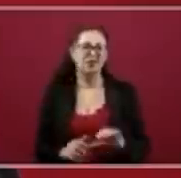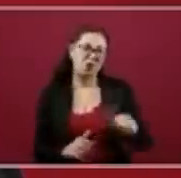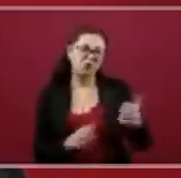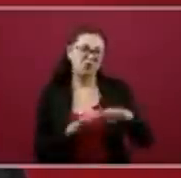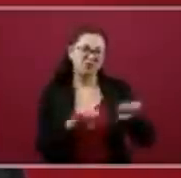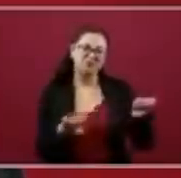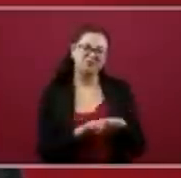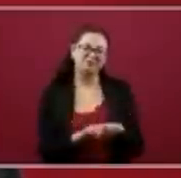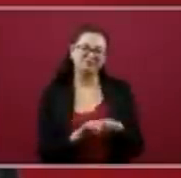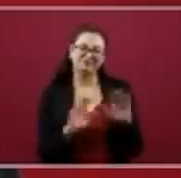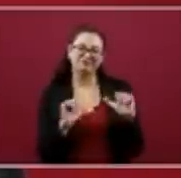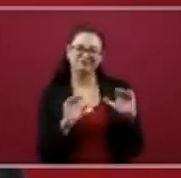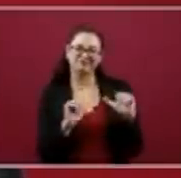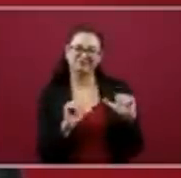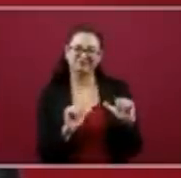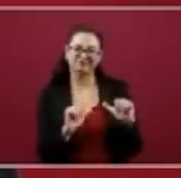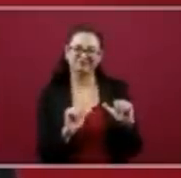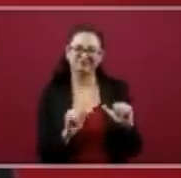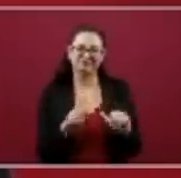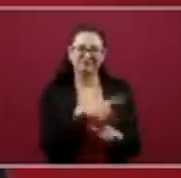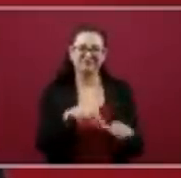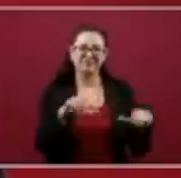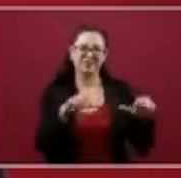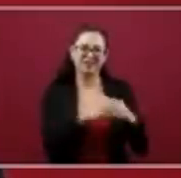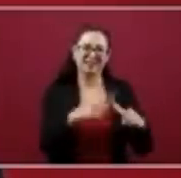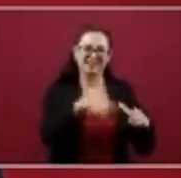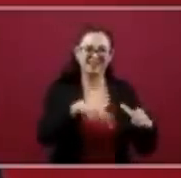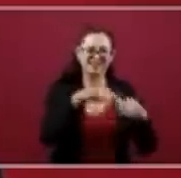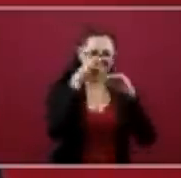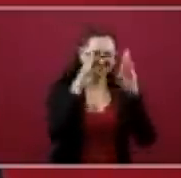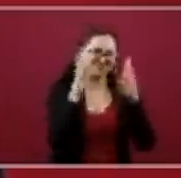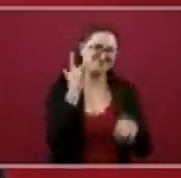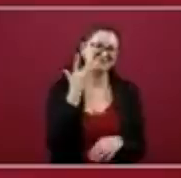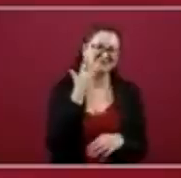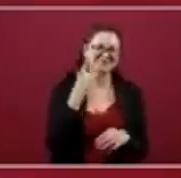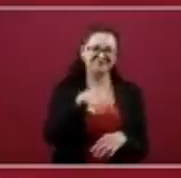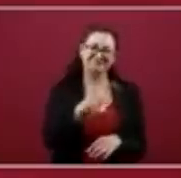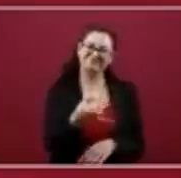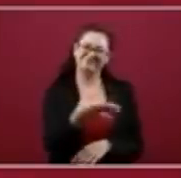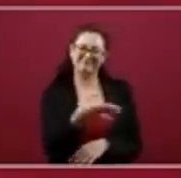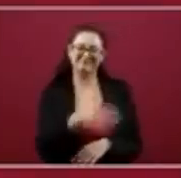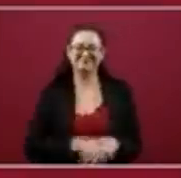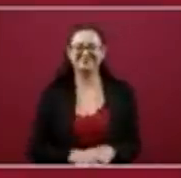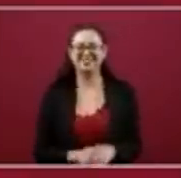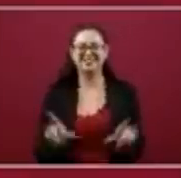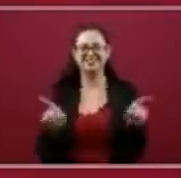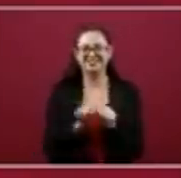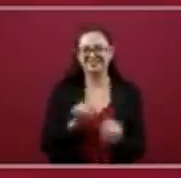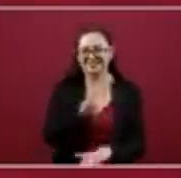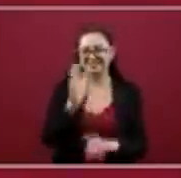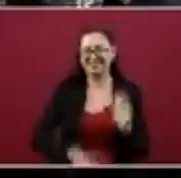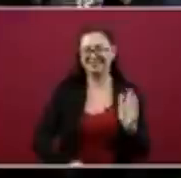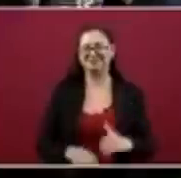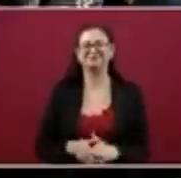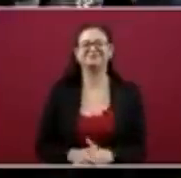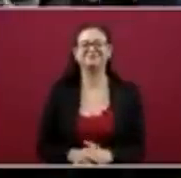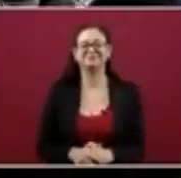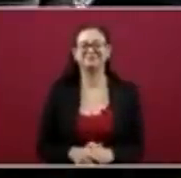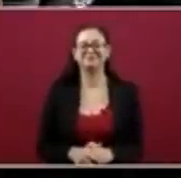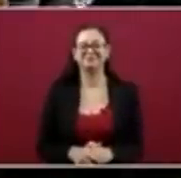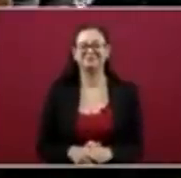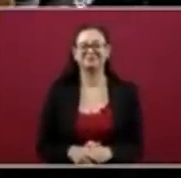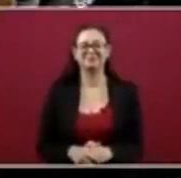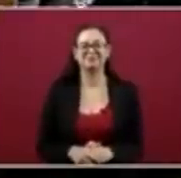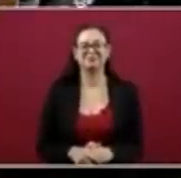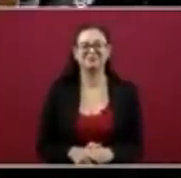equipo, a los del equipo conservador, a los fifís. Bueno, ahí terminó la reseña. Muchas gracias.